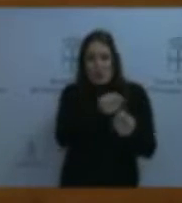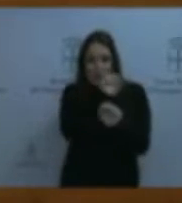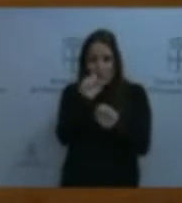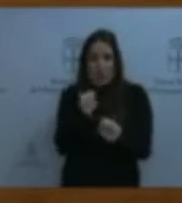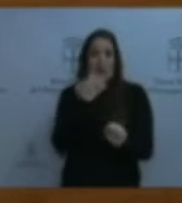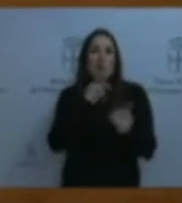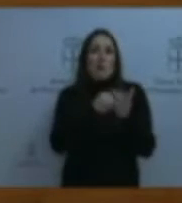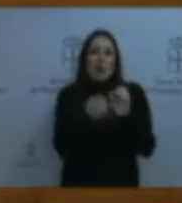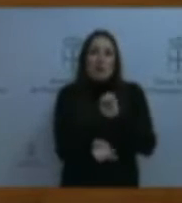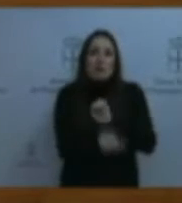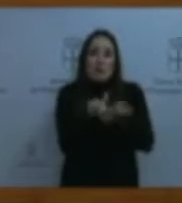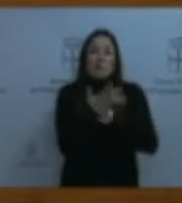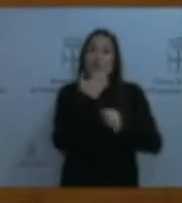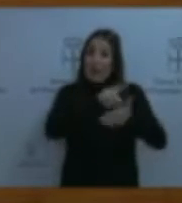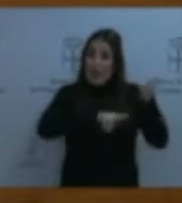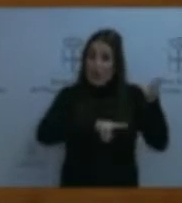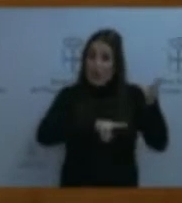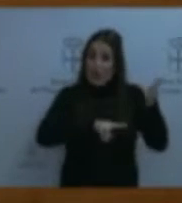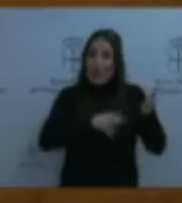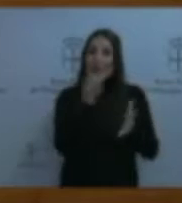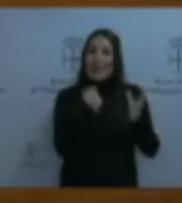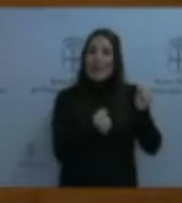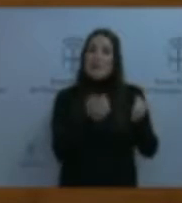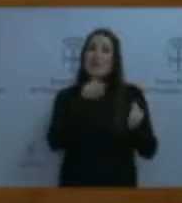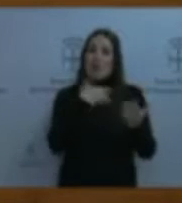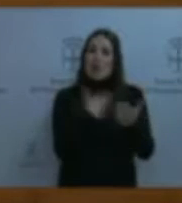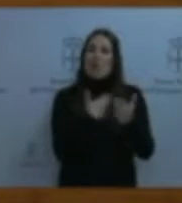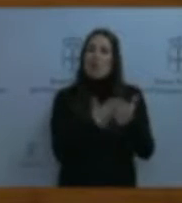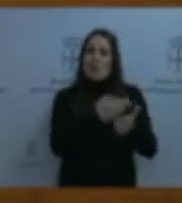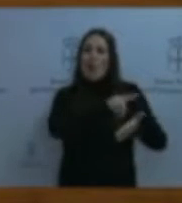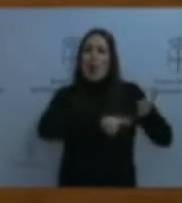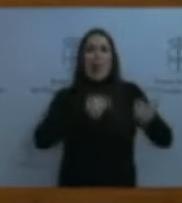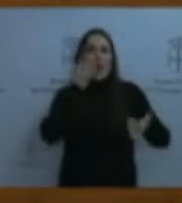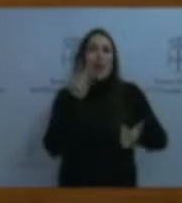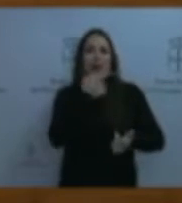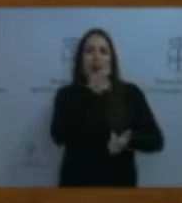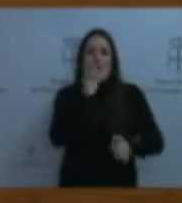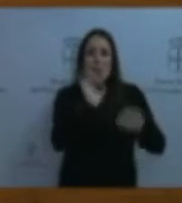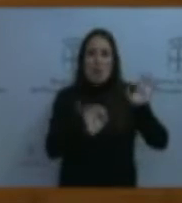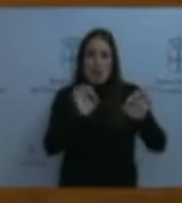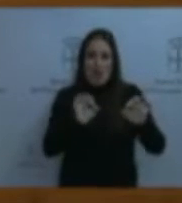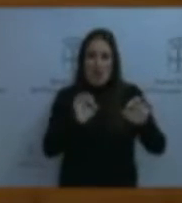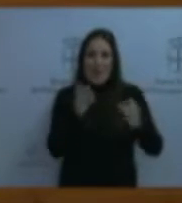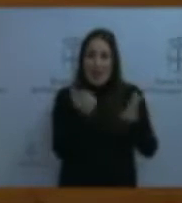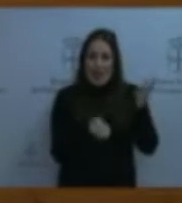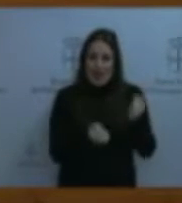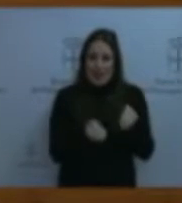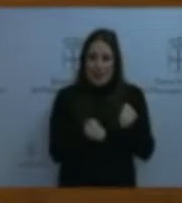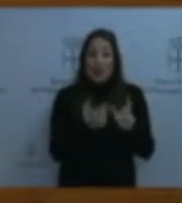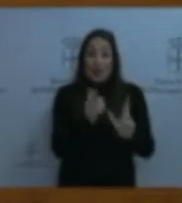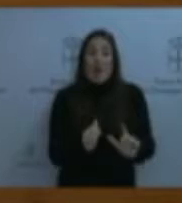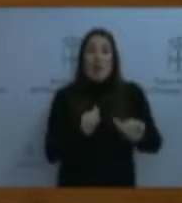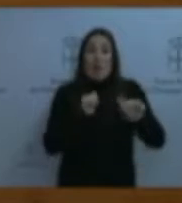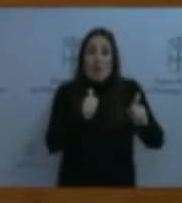en Galicia, también la leche de certificación galega 100% de Leite y Mu, que parte de un colectivo